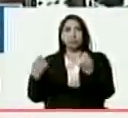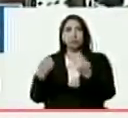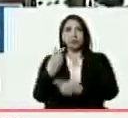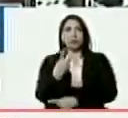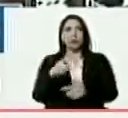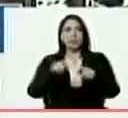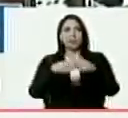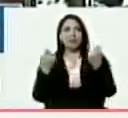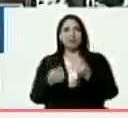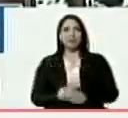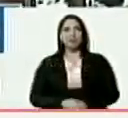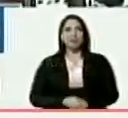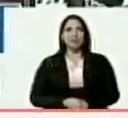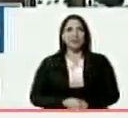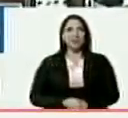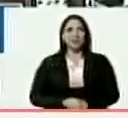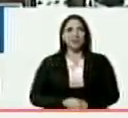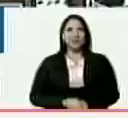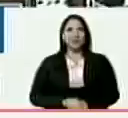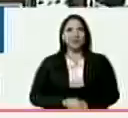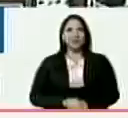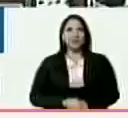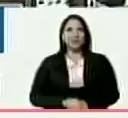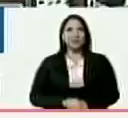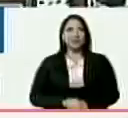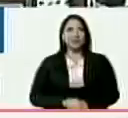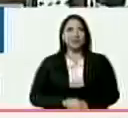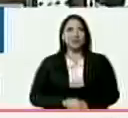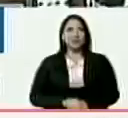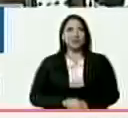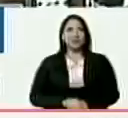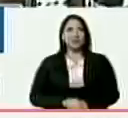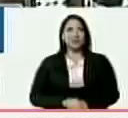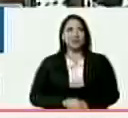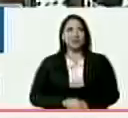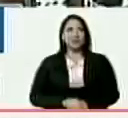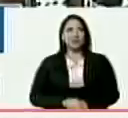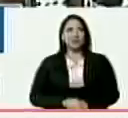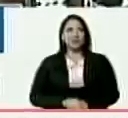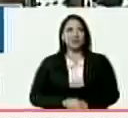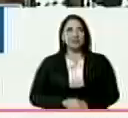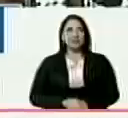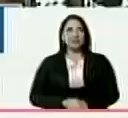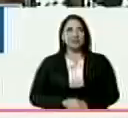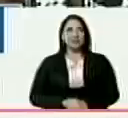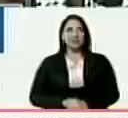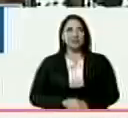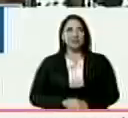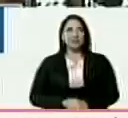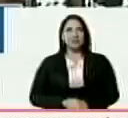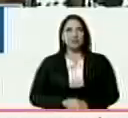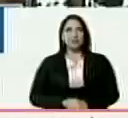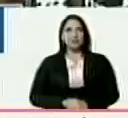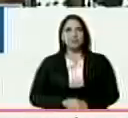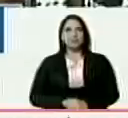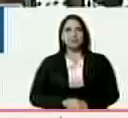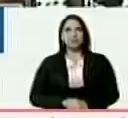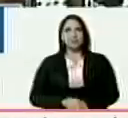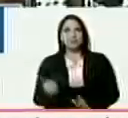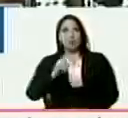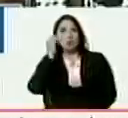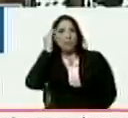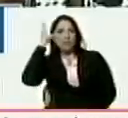no. Estaban divididos en muchos pedazos. Y no fueron capaces, el